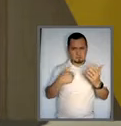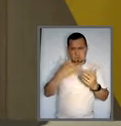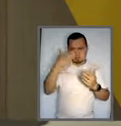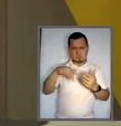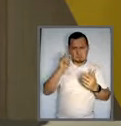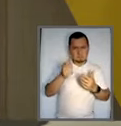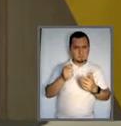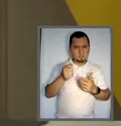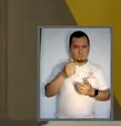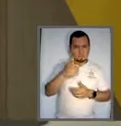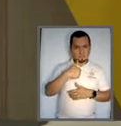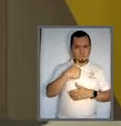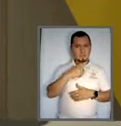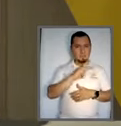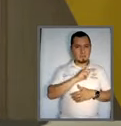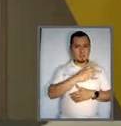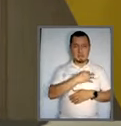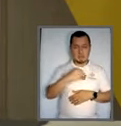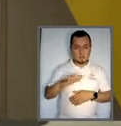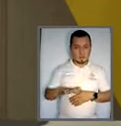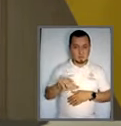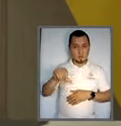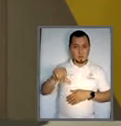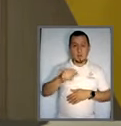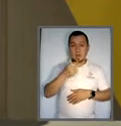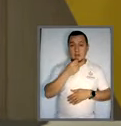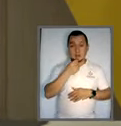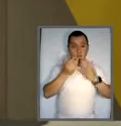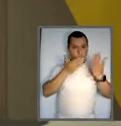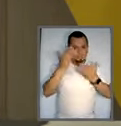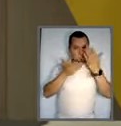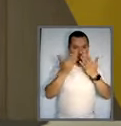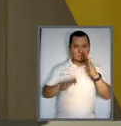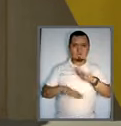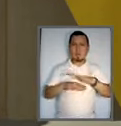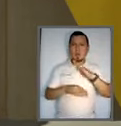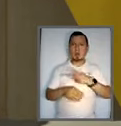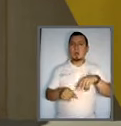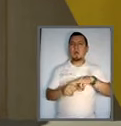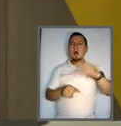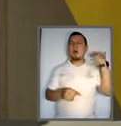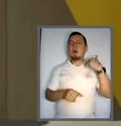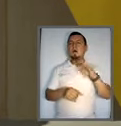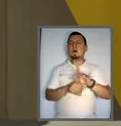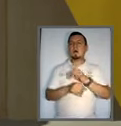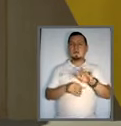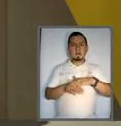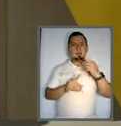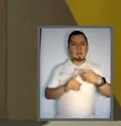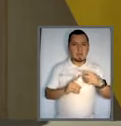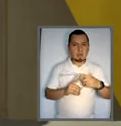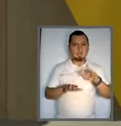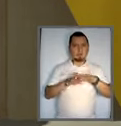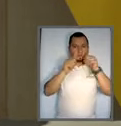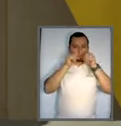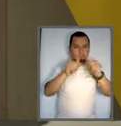ellas, por lo que he visto con mis hijas, de que hoy los niños están estudiando más que lo normal y que les dejan más tarea y que están